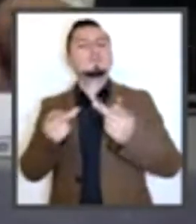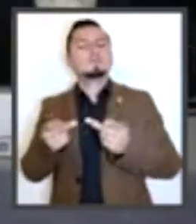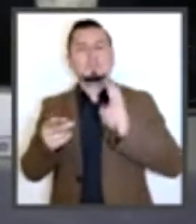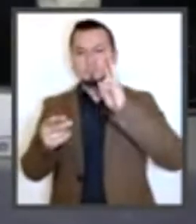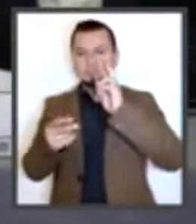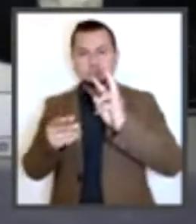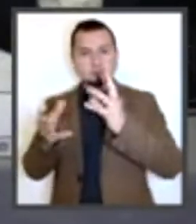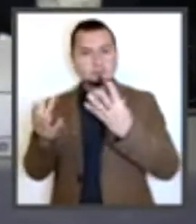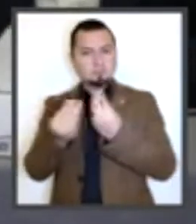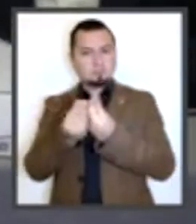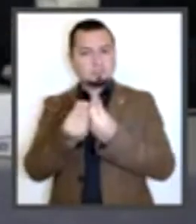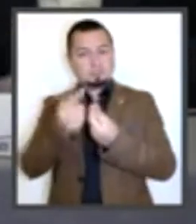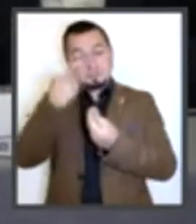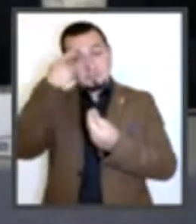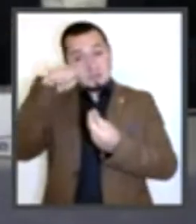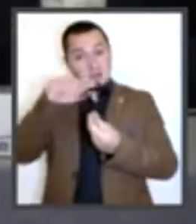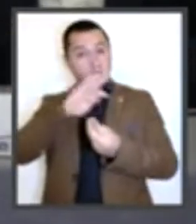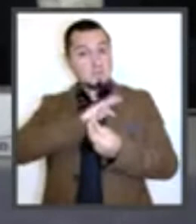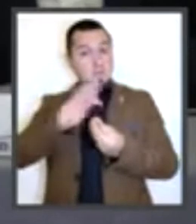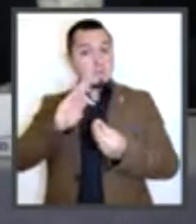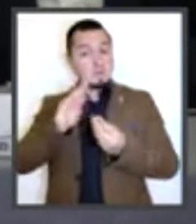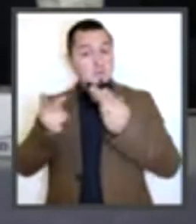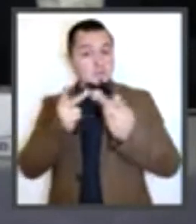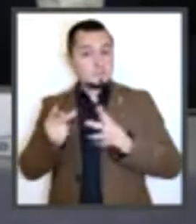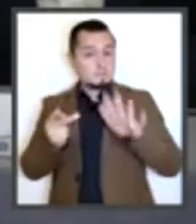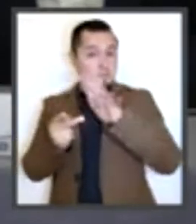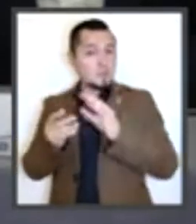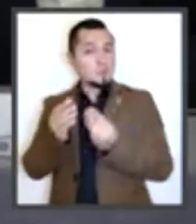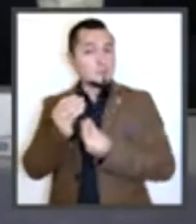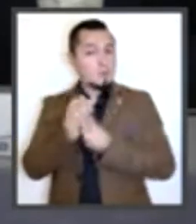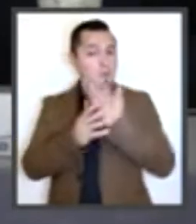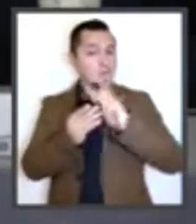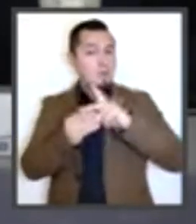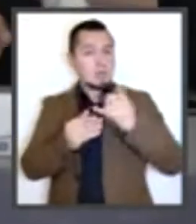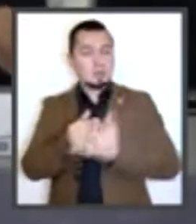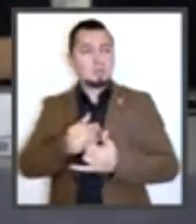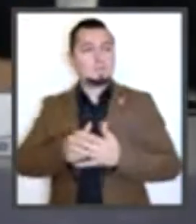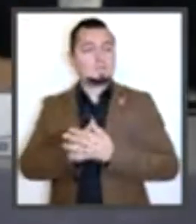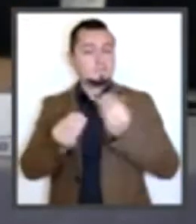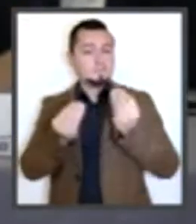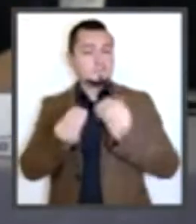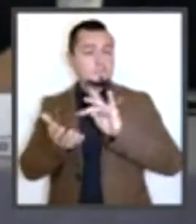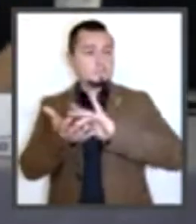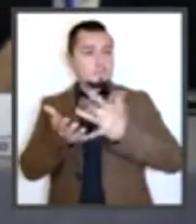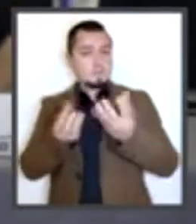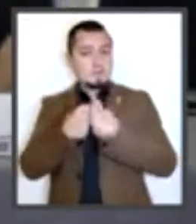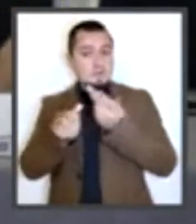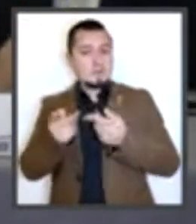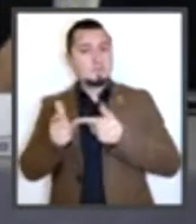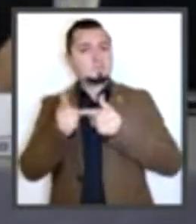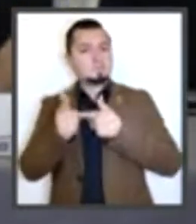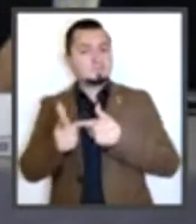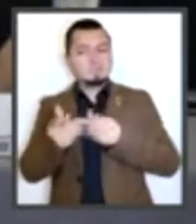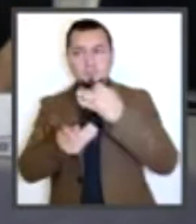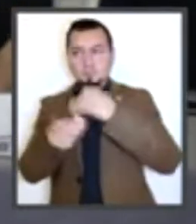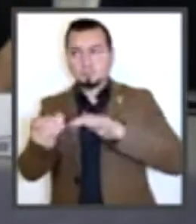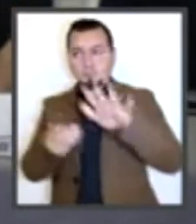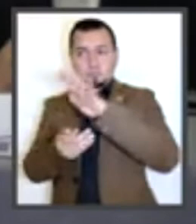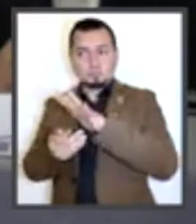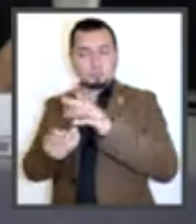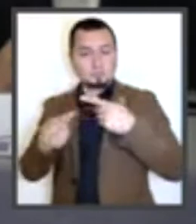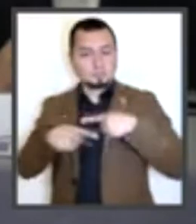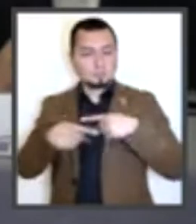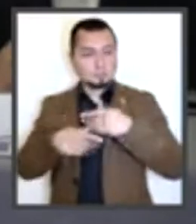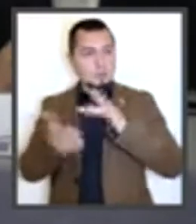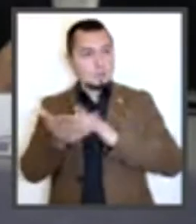y la capacidad para poder llevar a cabo nuevos proyectos. Muchísimas gracias a todas y a todos